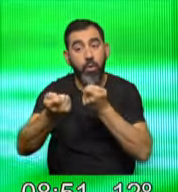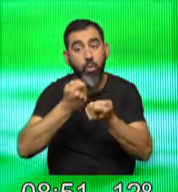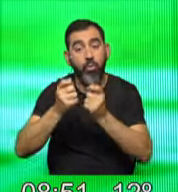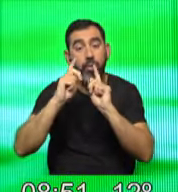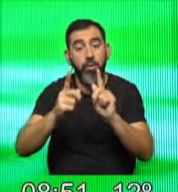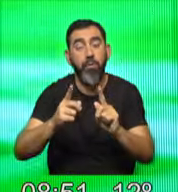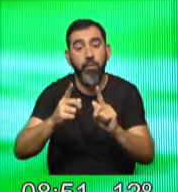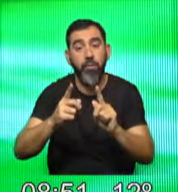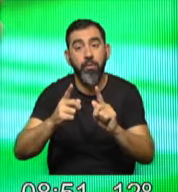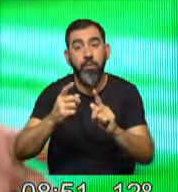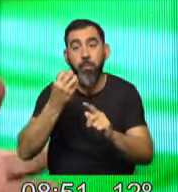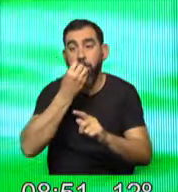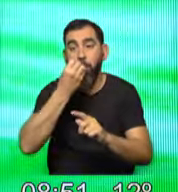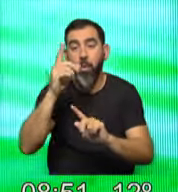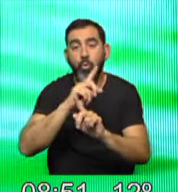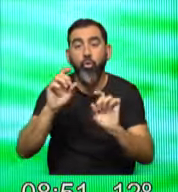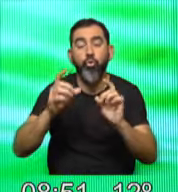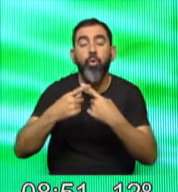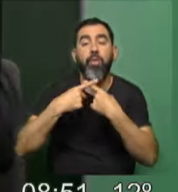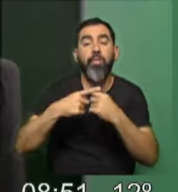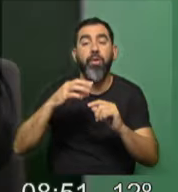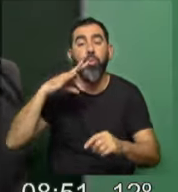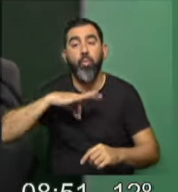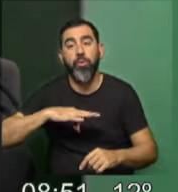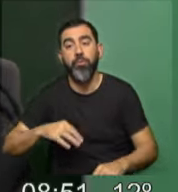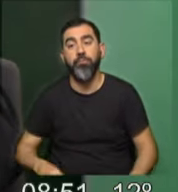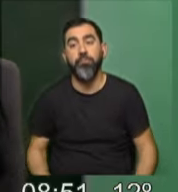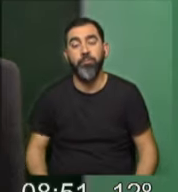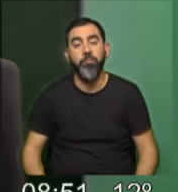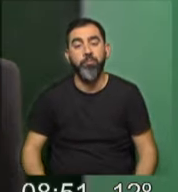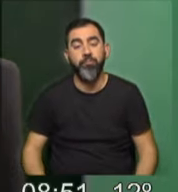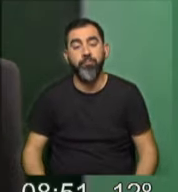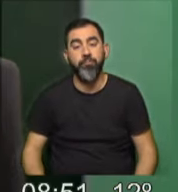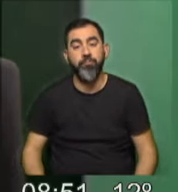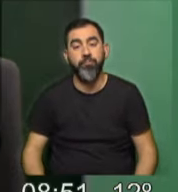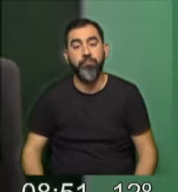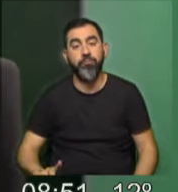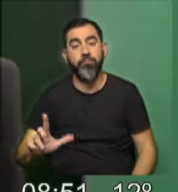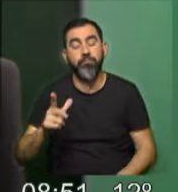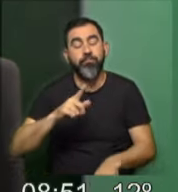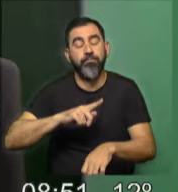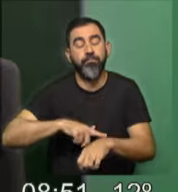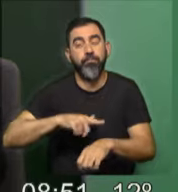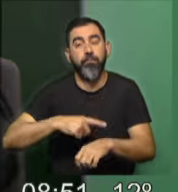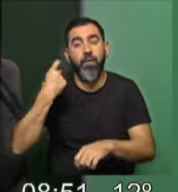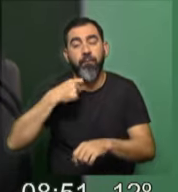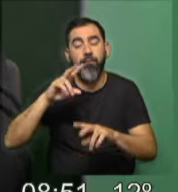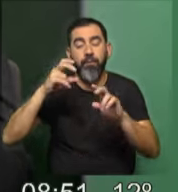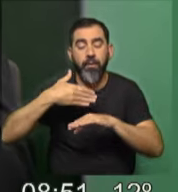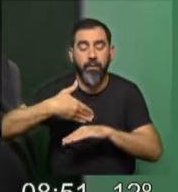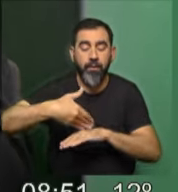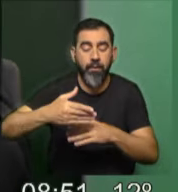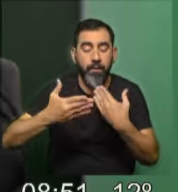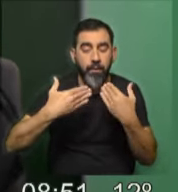más enriquecida que discutir solamente salario Seguiremos en contacto con ese y otros asuntos no no tenemos más tiempo nos quedaron un montón de temas para